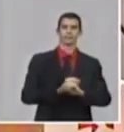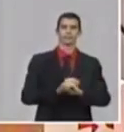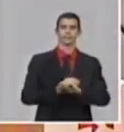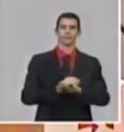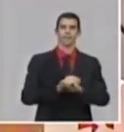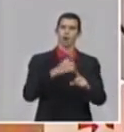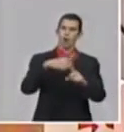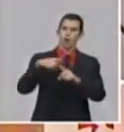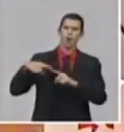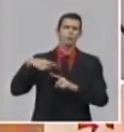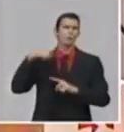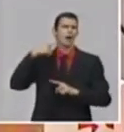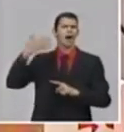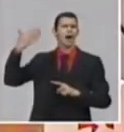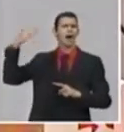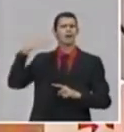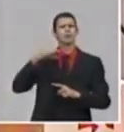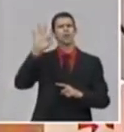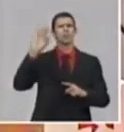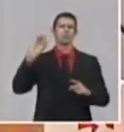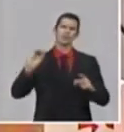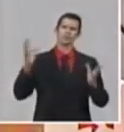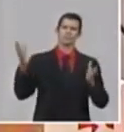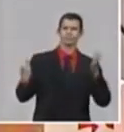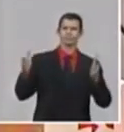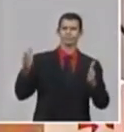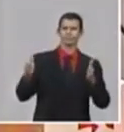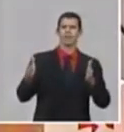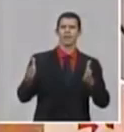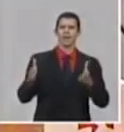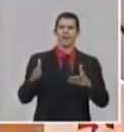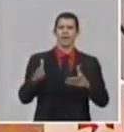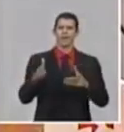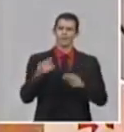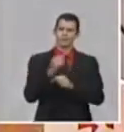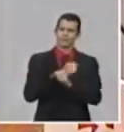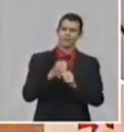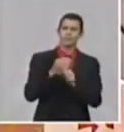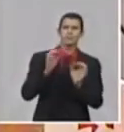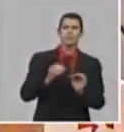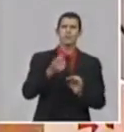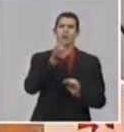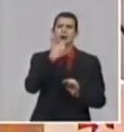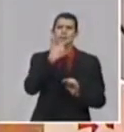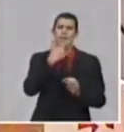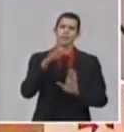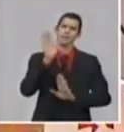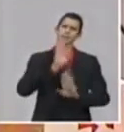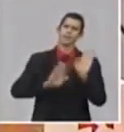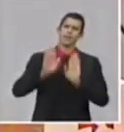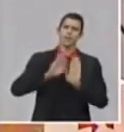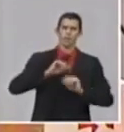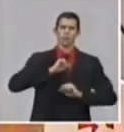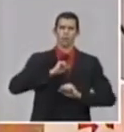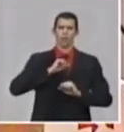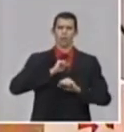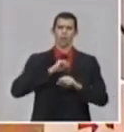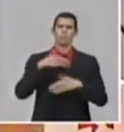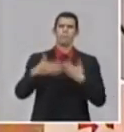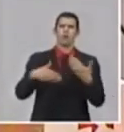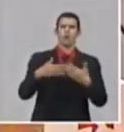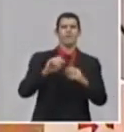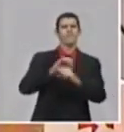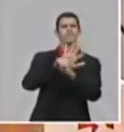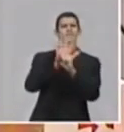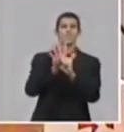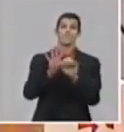literatura, incluso desde los años 80, para proteger contra otras cepas de coronavirus circulantes, donde se ha demostrado